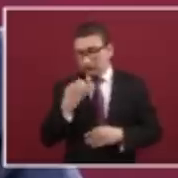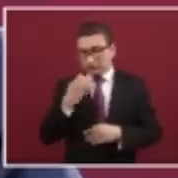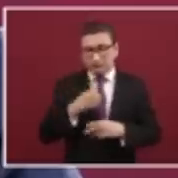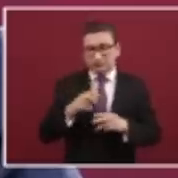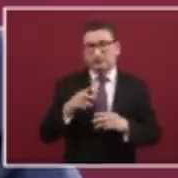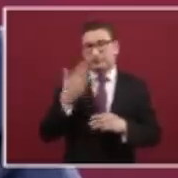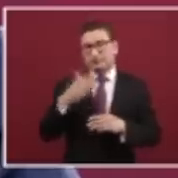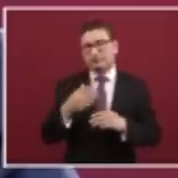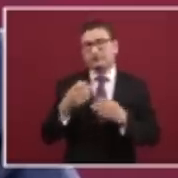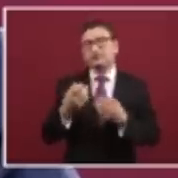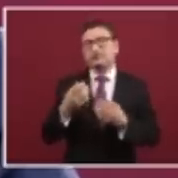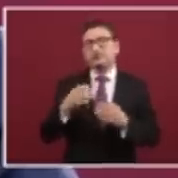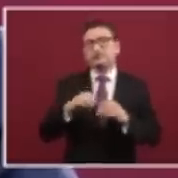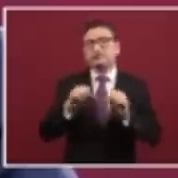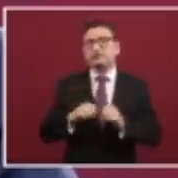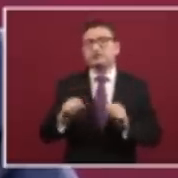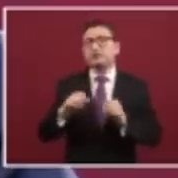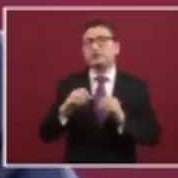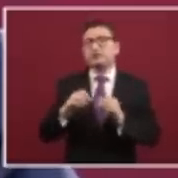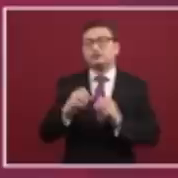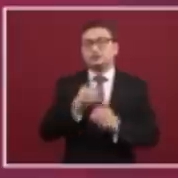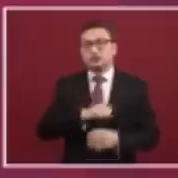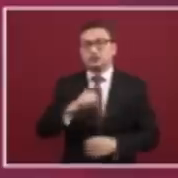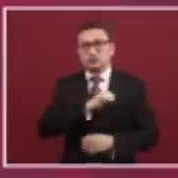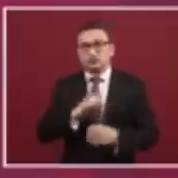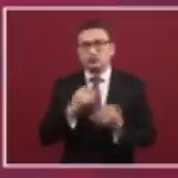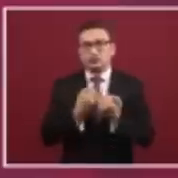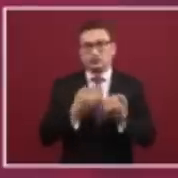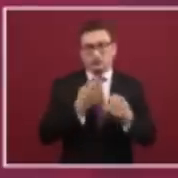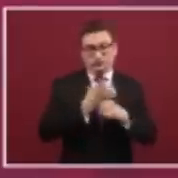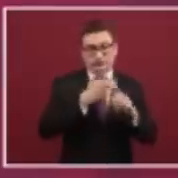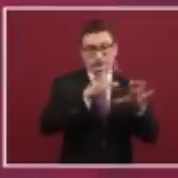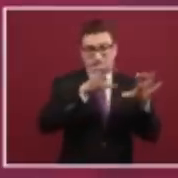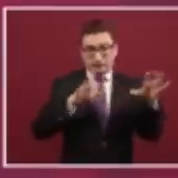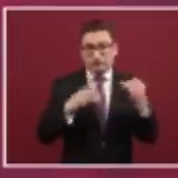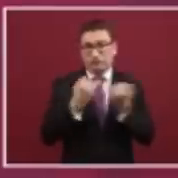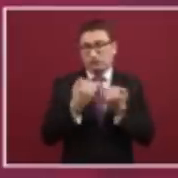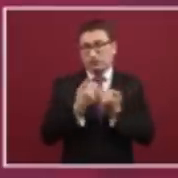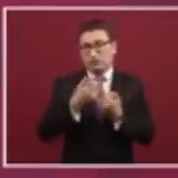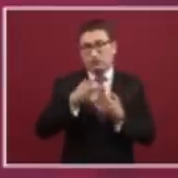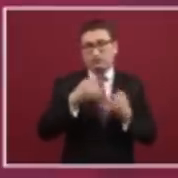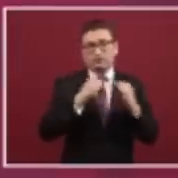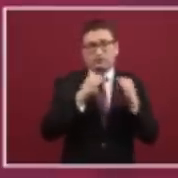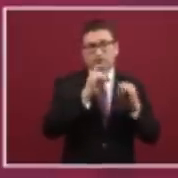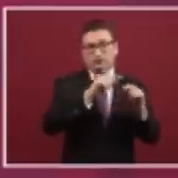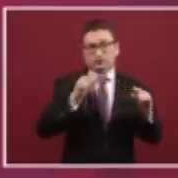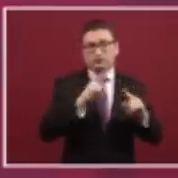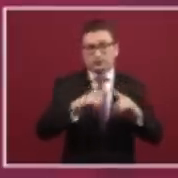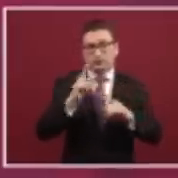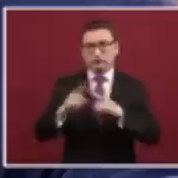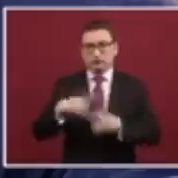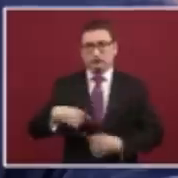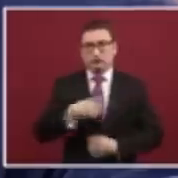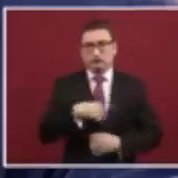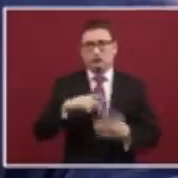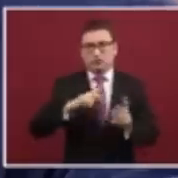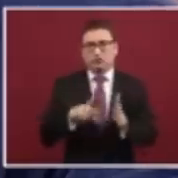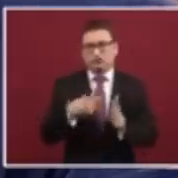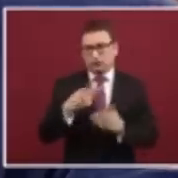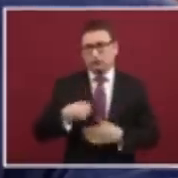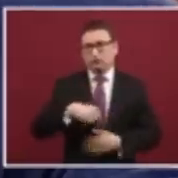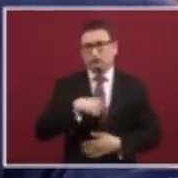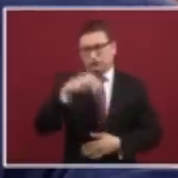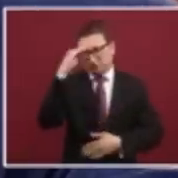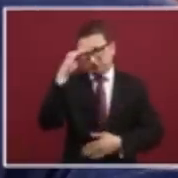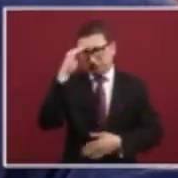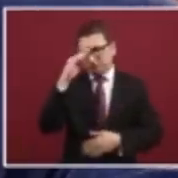salud público en los estados, no solo en las instituciones, todas ellas, y estamos reubicando y creando